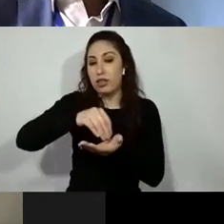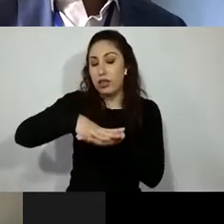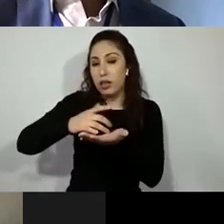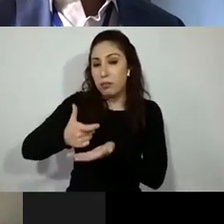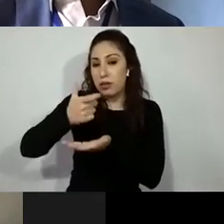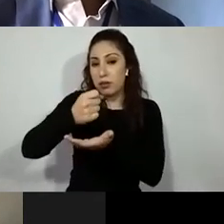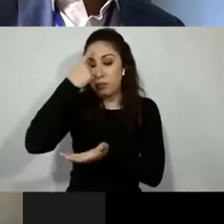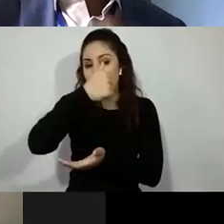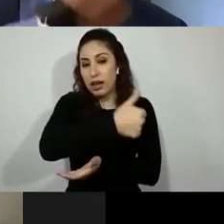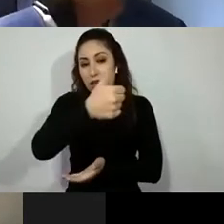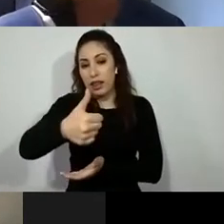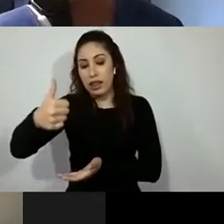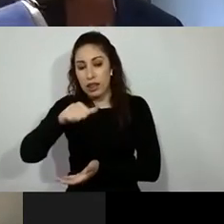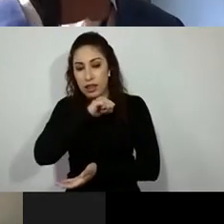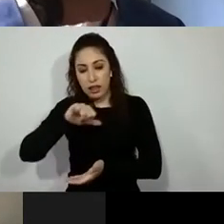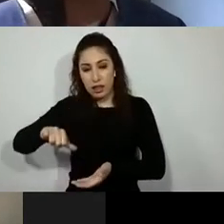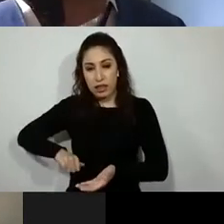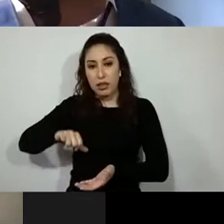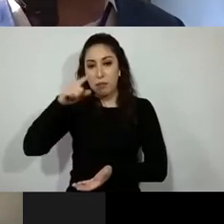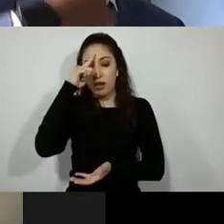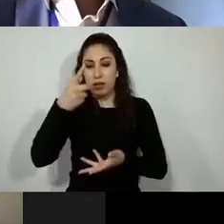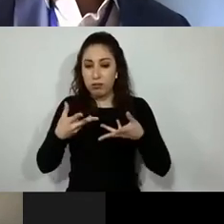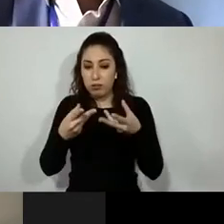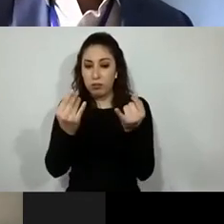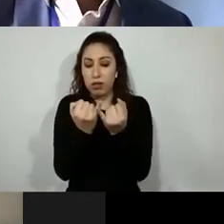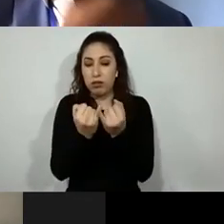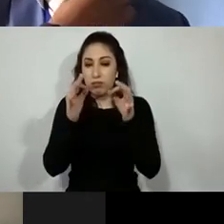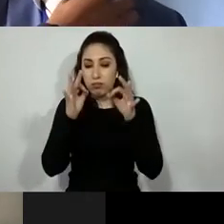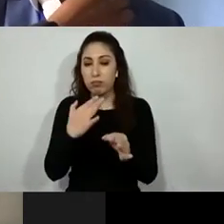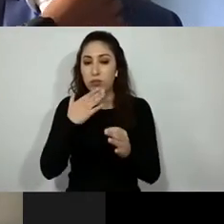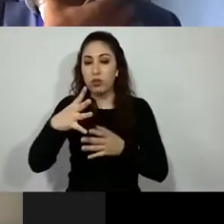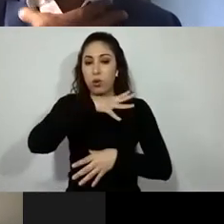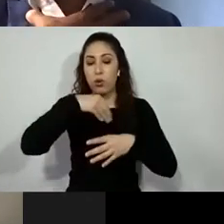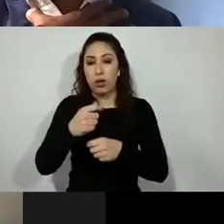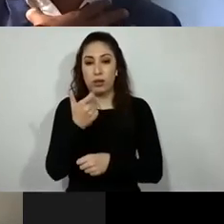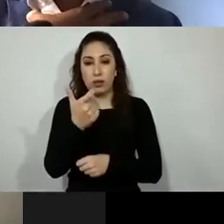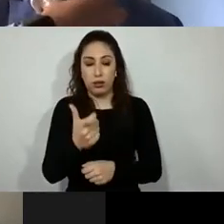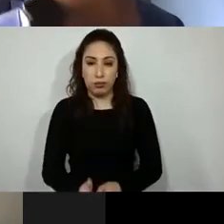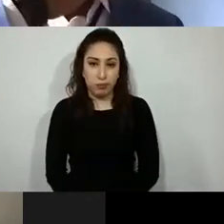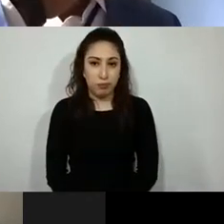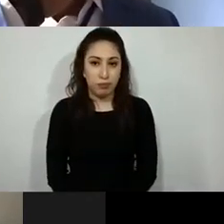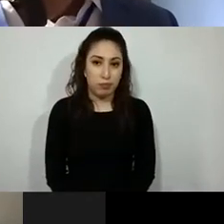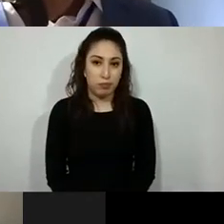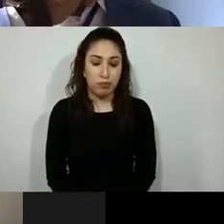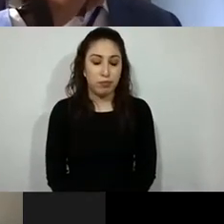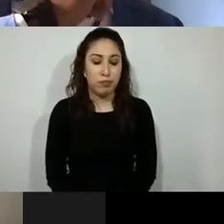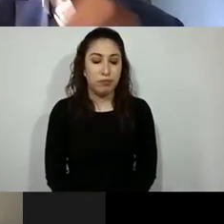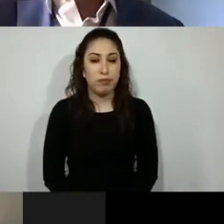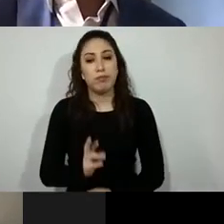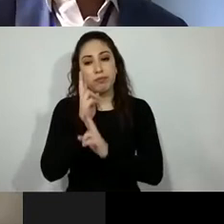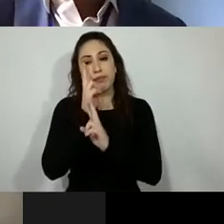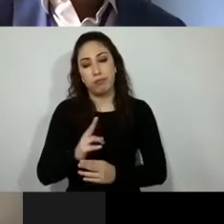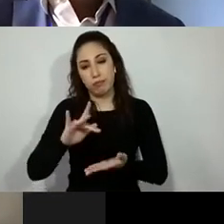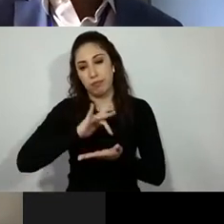las alcaldías y el ejercicio eficiente y transparente del gasto. Por sus respuestas, muchísimas